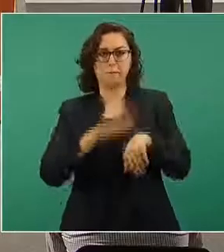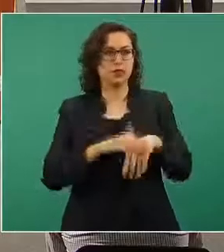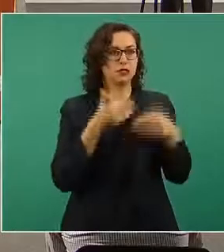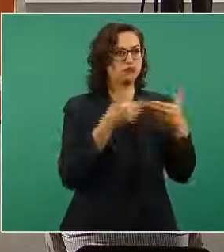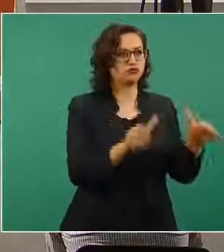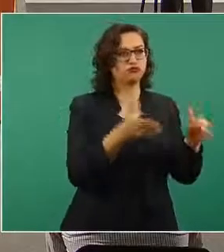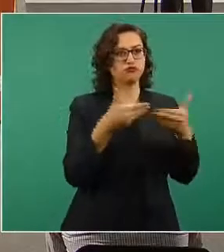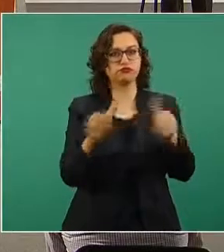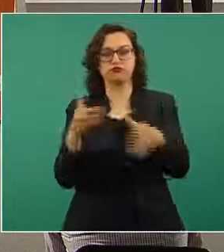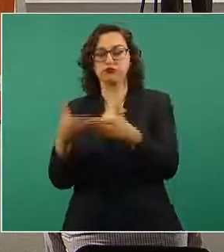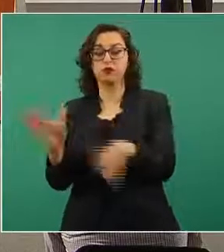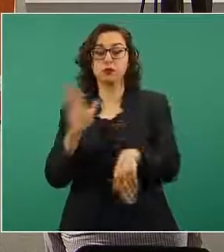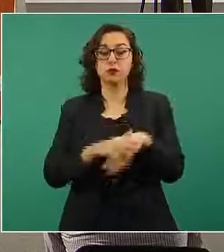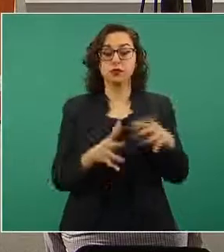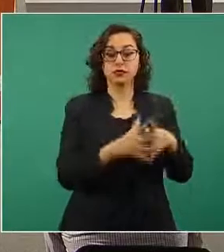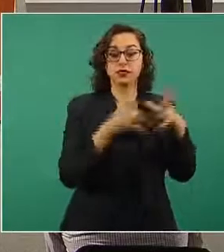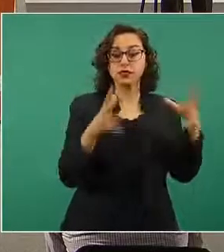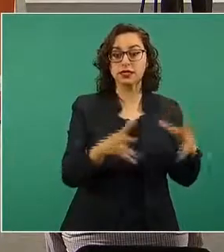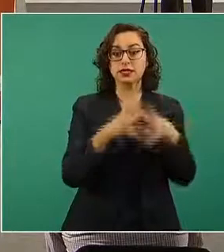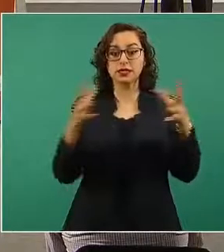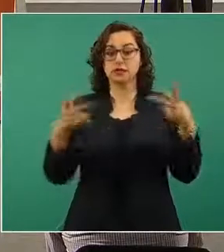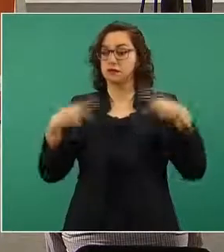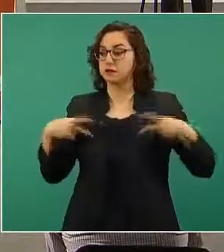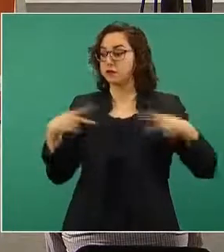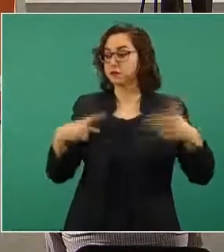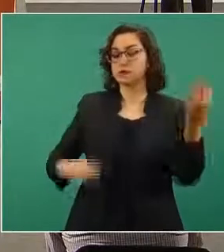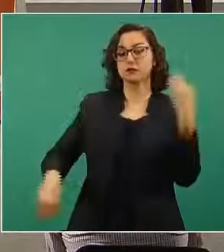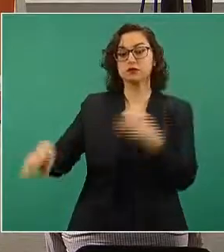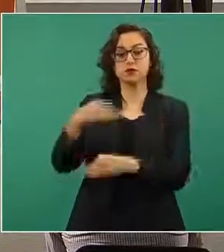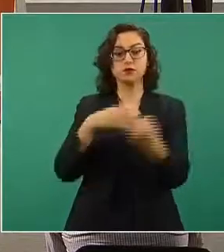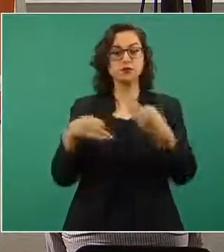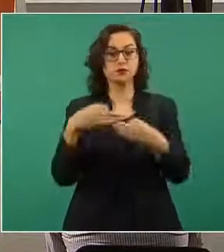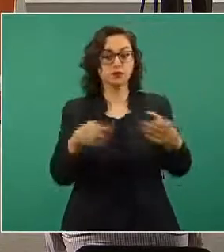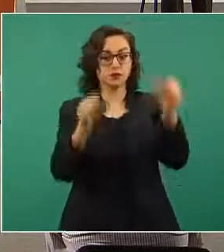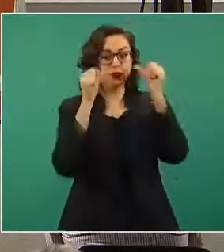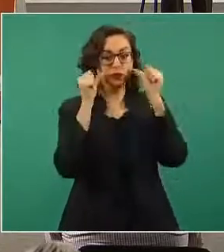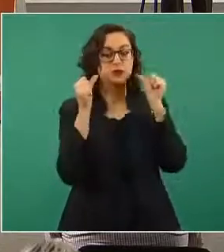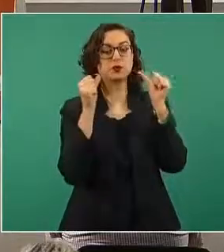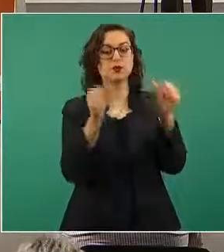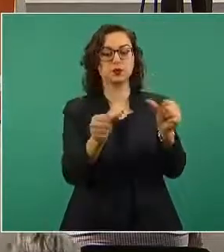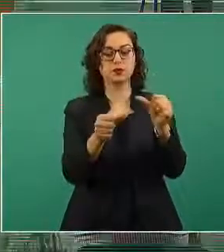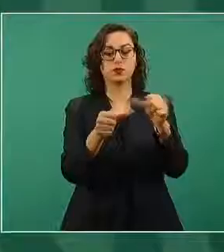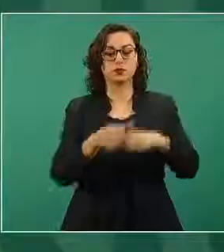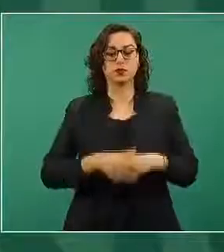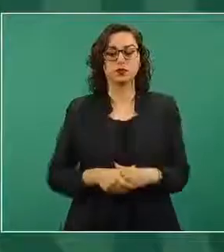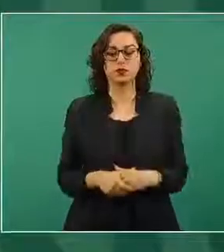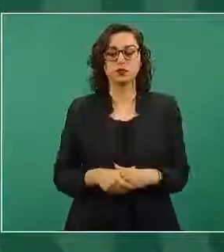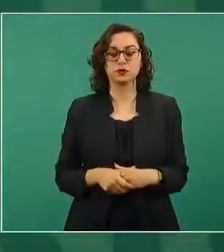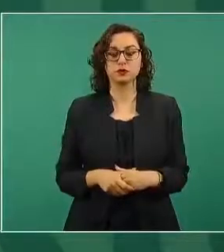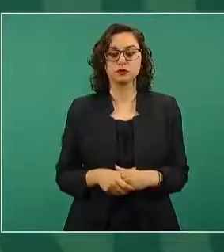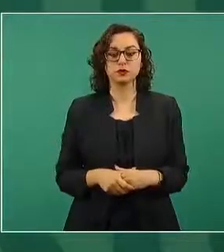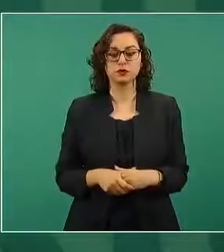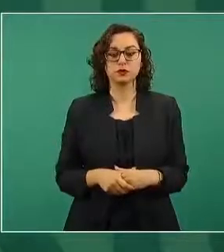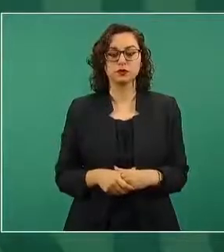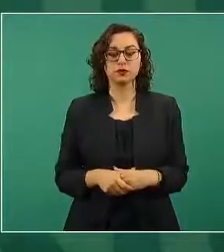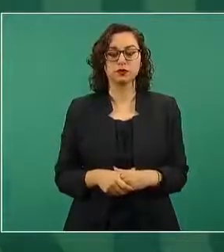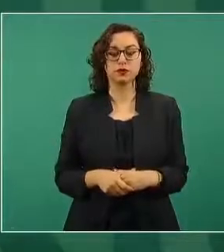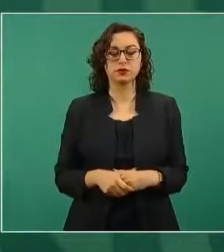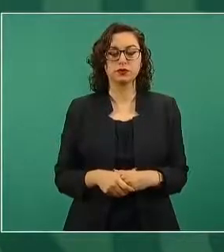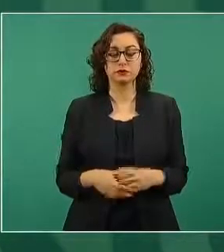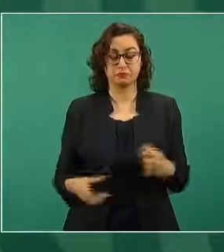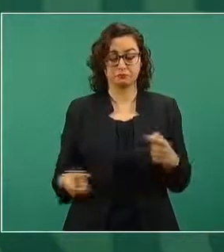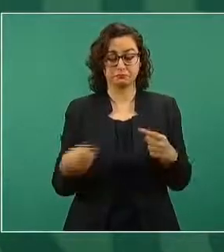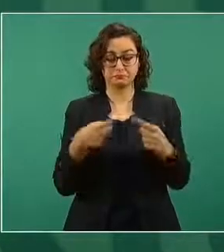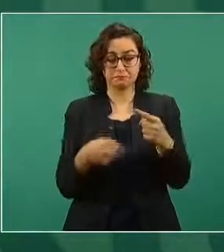de atender a todas las personas que en su momento necesitaron y demandaron atención médica. En el primer